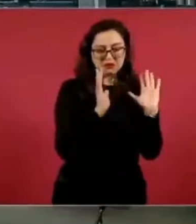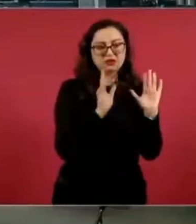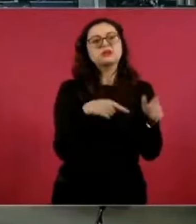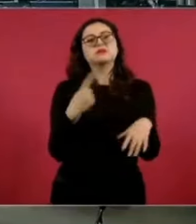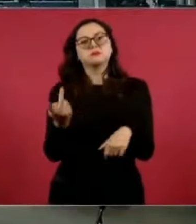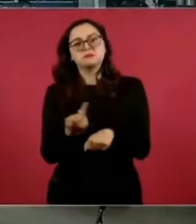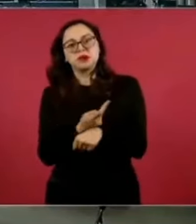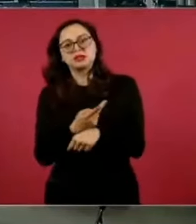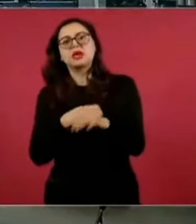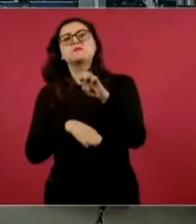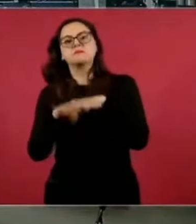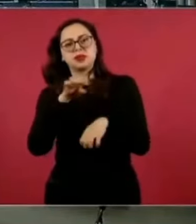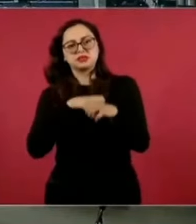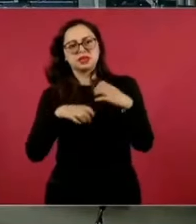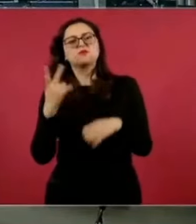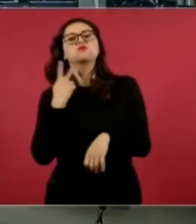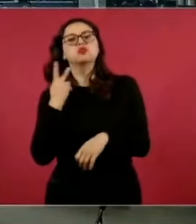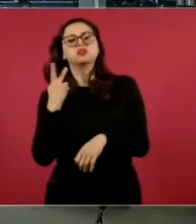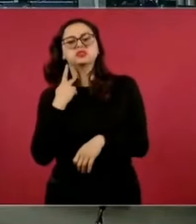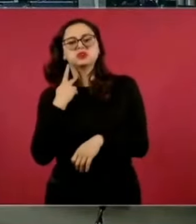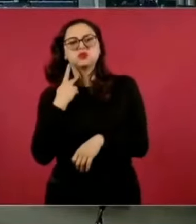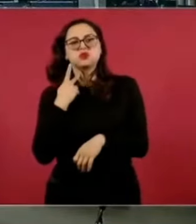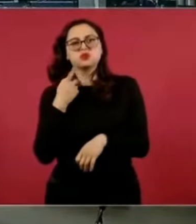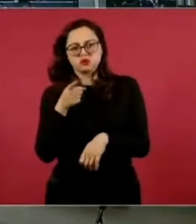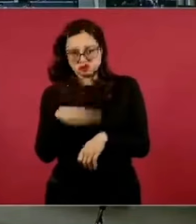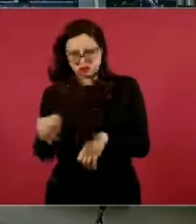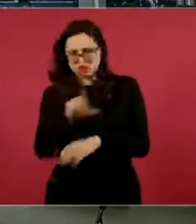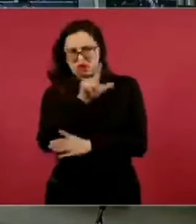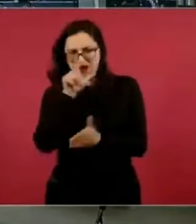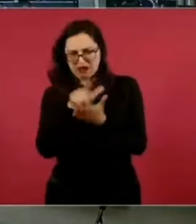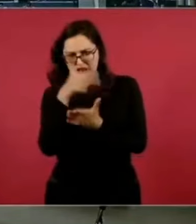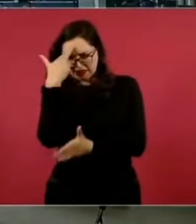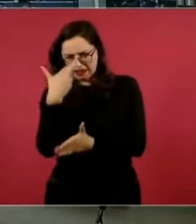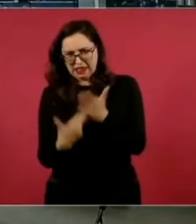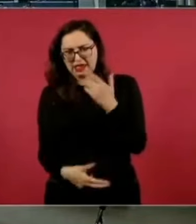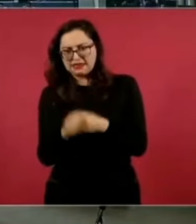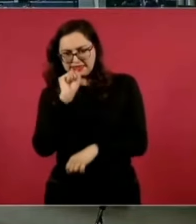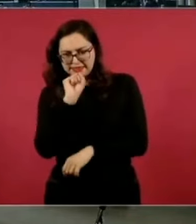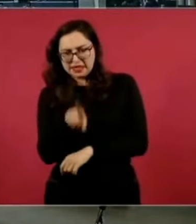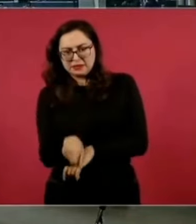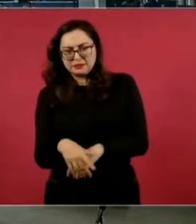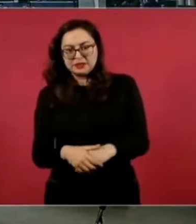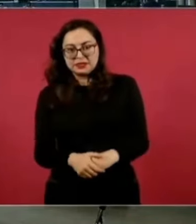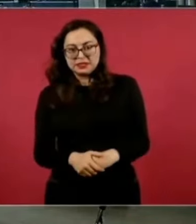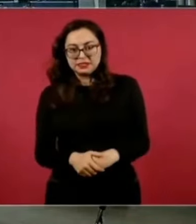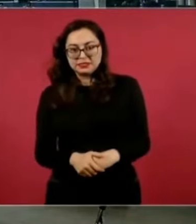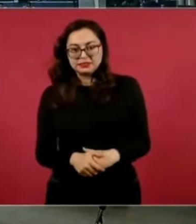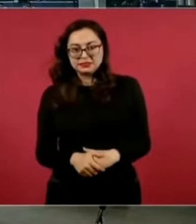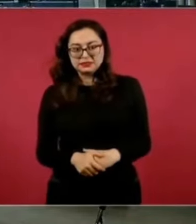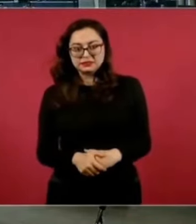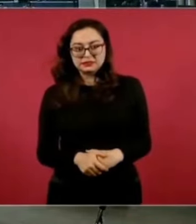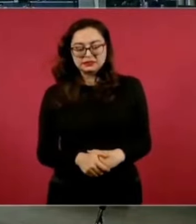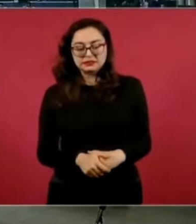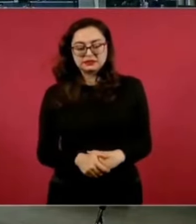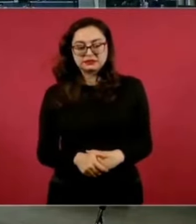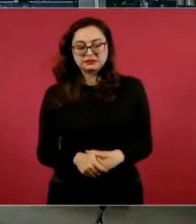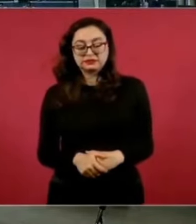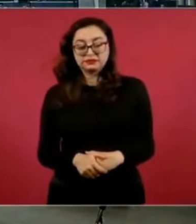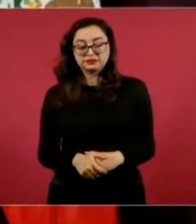cuello blanco yo recuerdo que la revista forbest